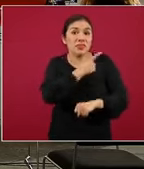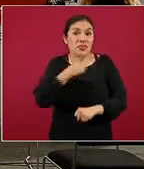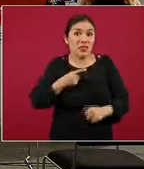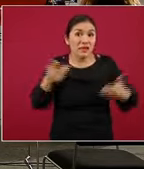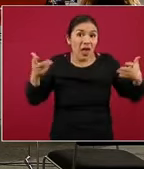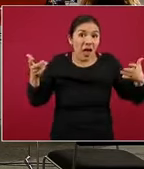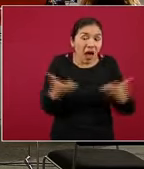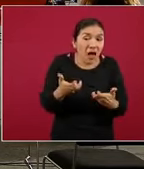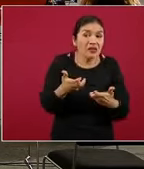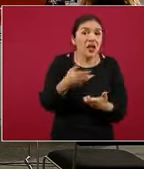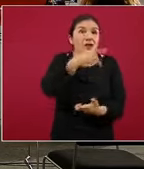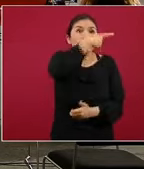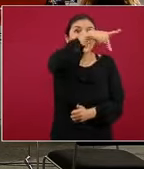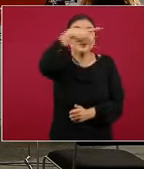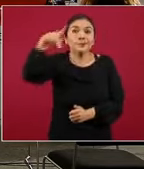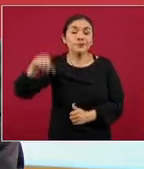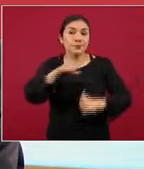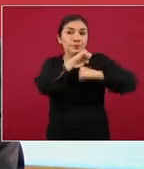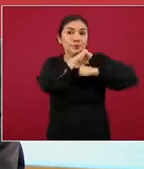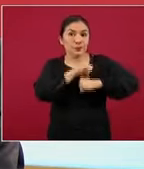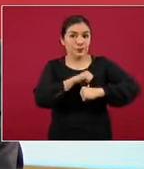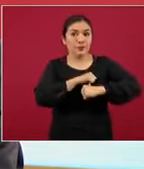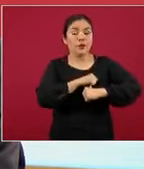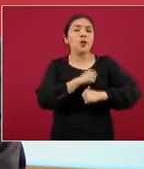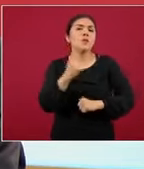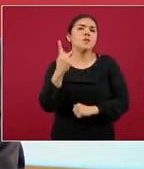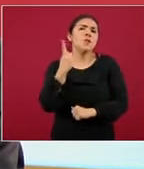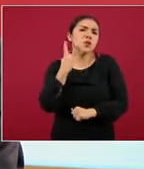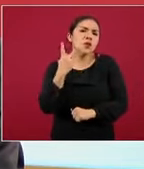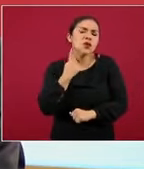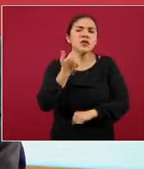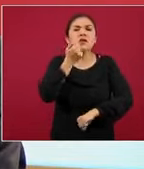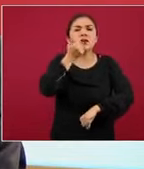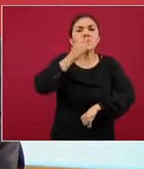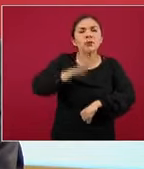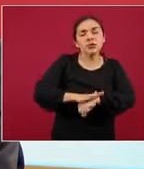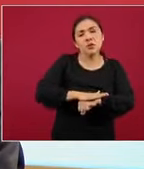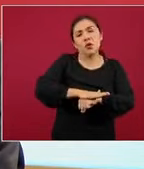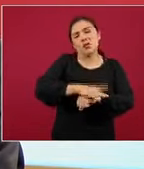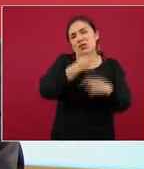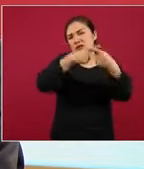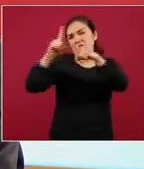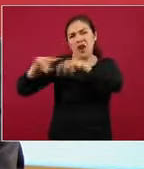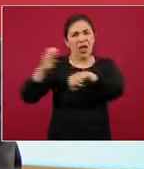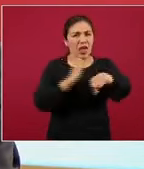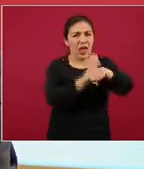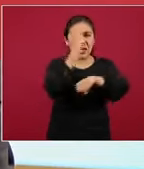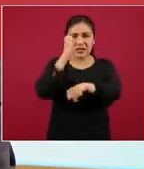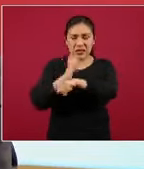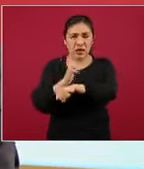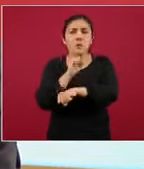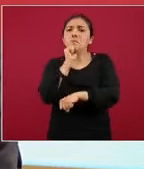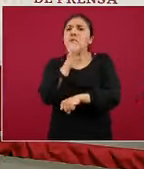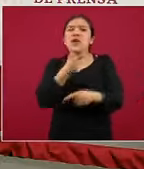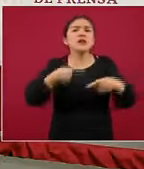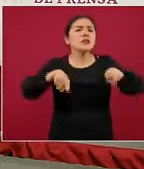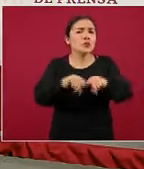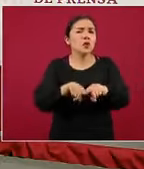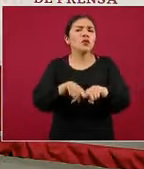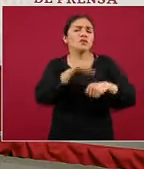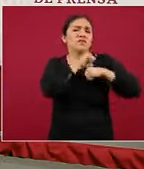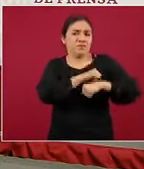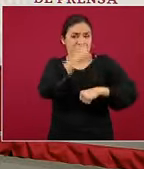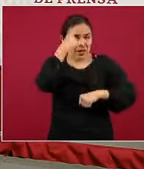tomar las autoridades político-administrativas de los estados, que son las mismas autoridades de salud, es